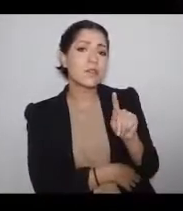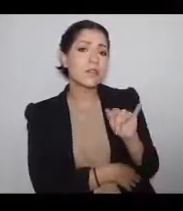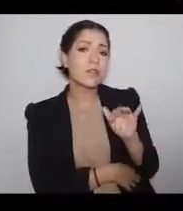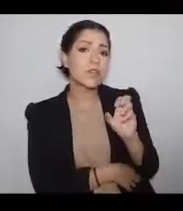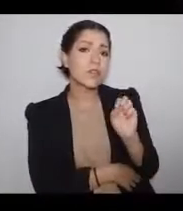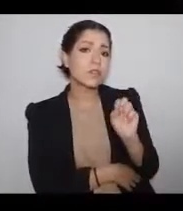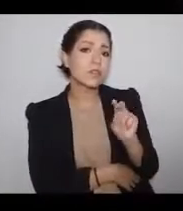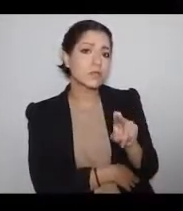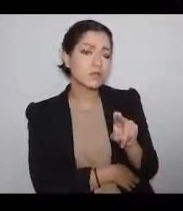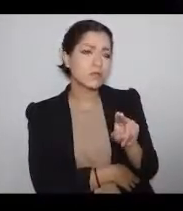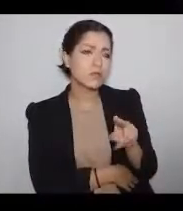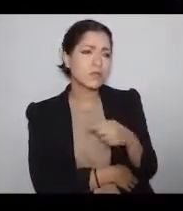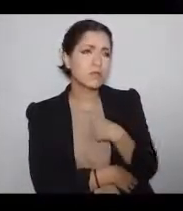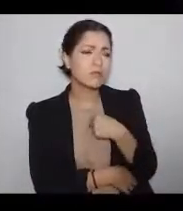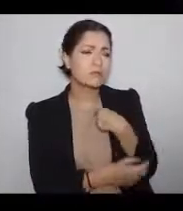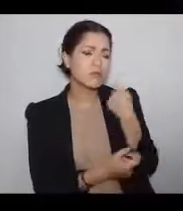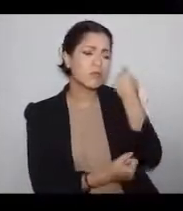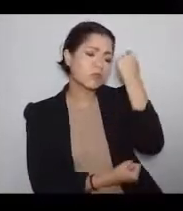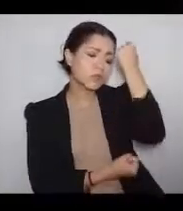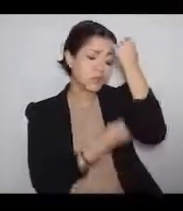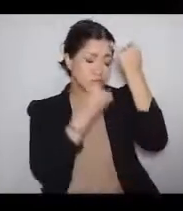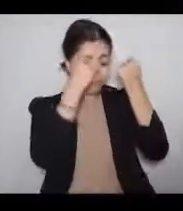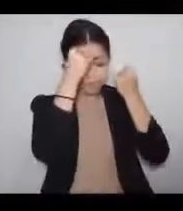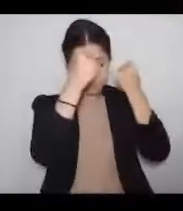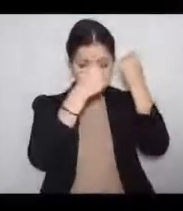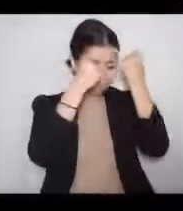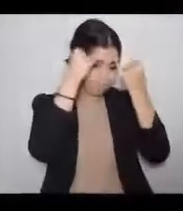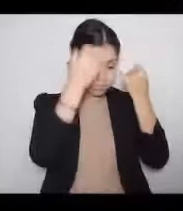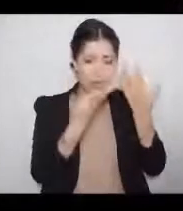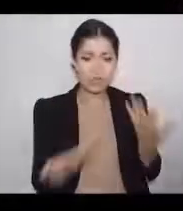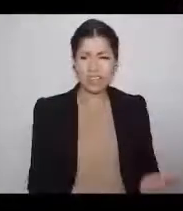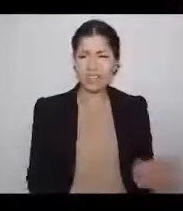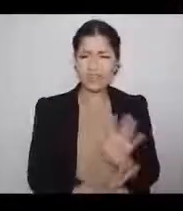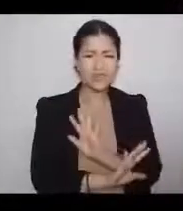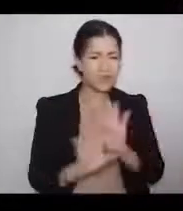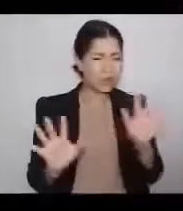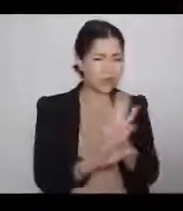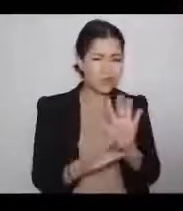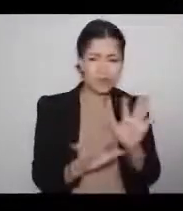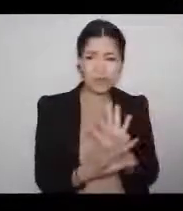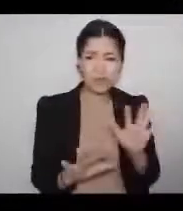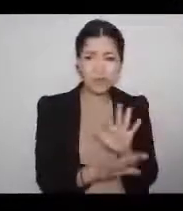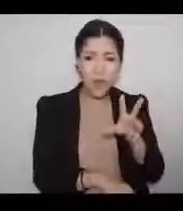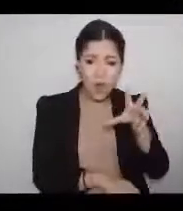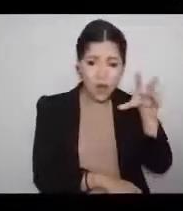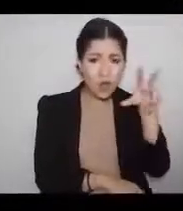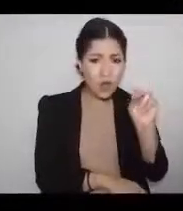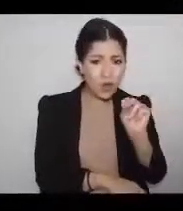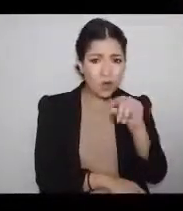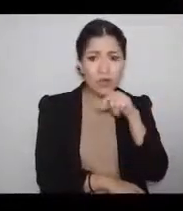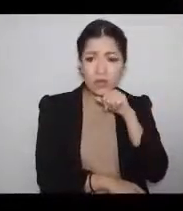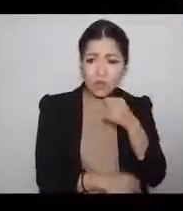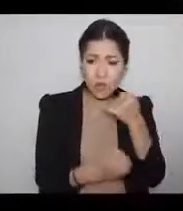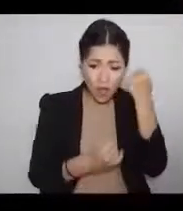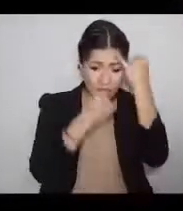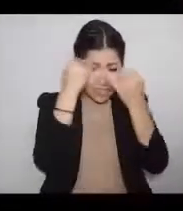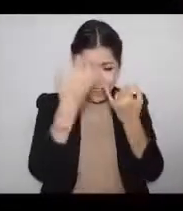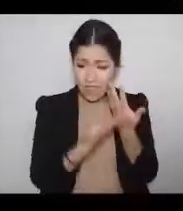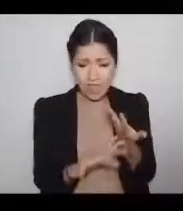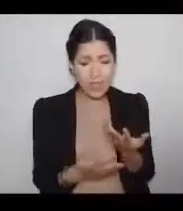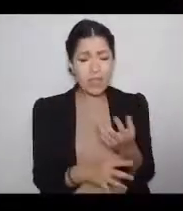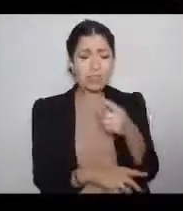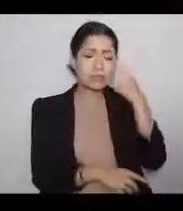Estuve artillando ideas. No me basta que artillees o sustancias ideas. Necesito el